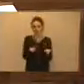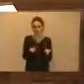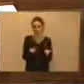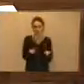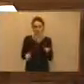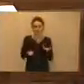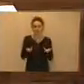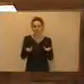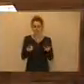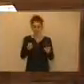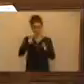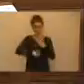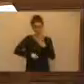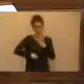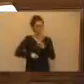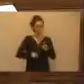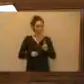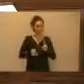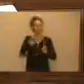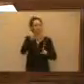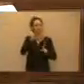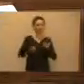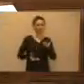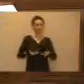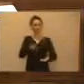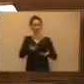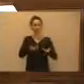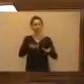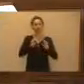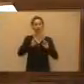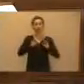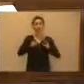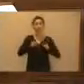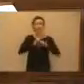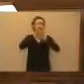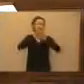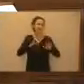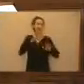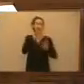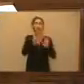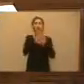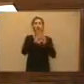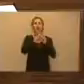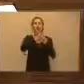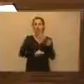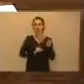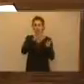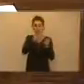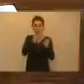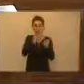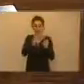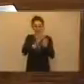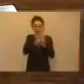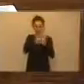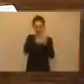no es suficientemente estricto como para juzgar esta serie de casos. Por supuesto, porque precisamente por eso se hacían esas leyes, para que hubiese corrupción legal, porque